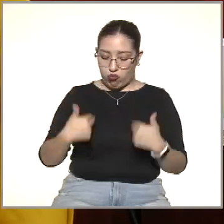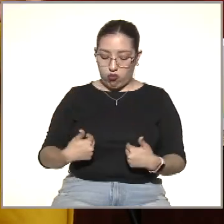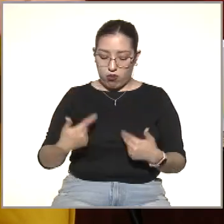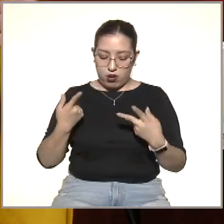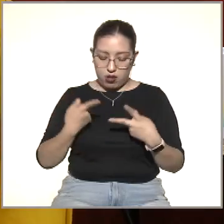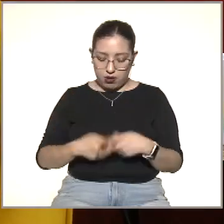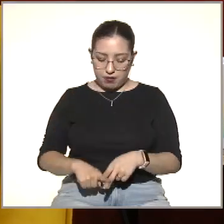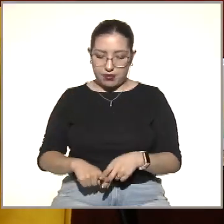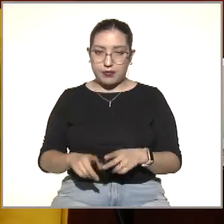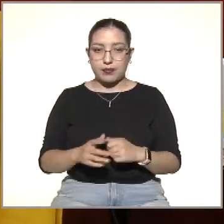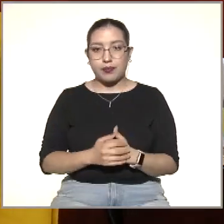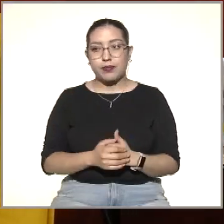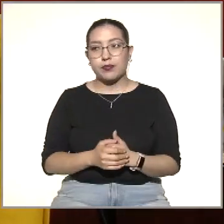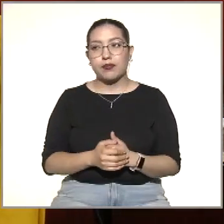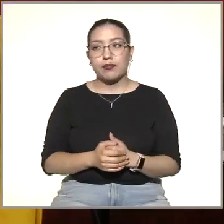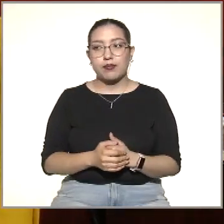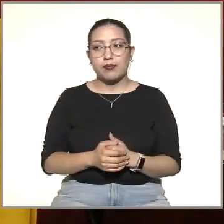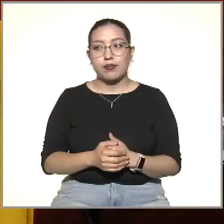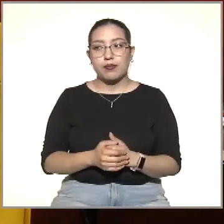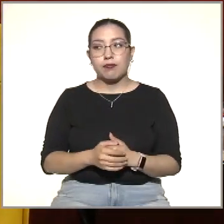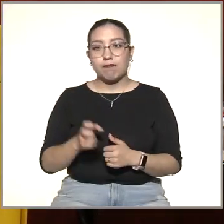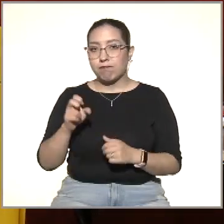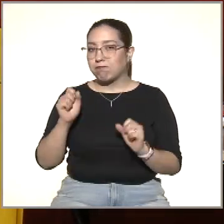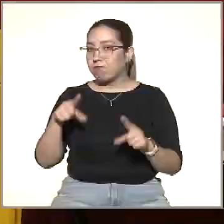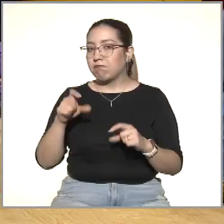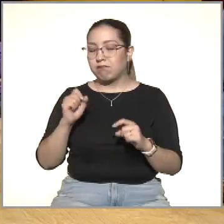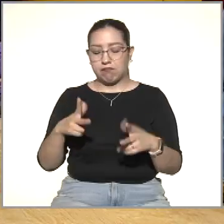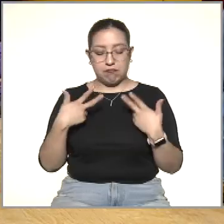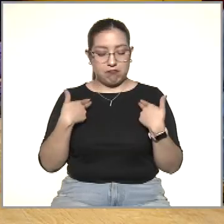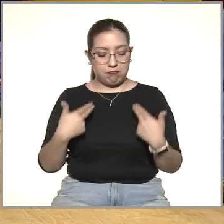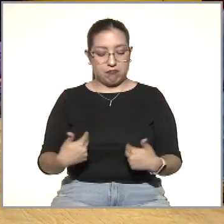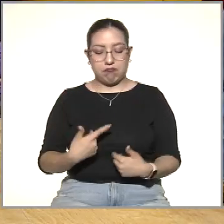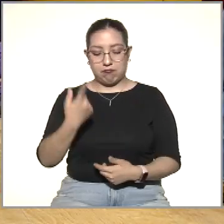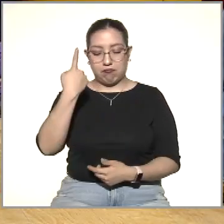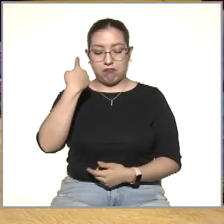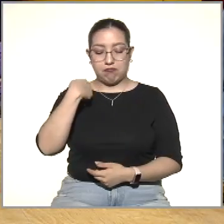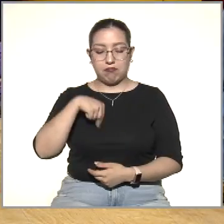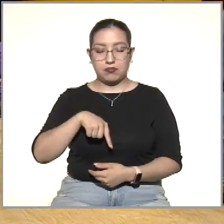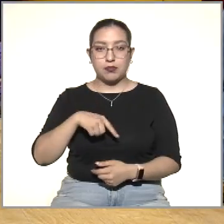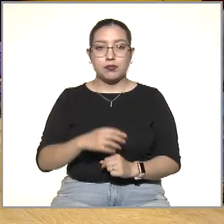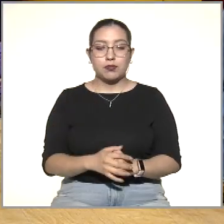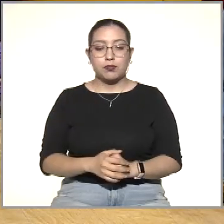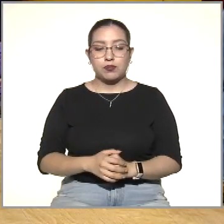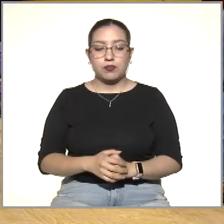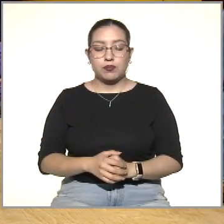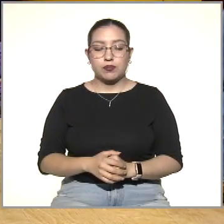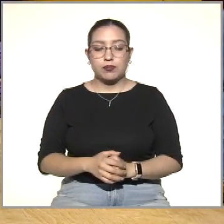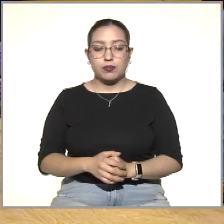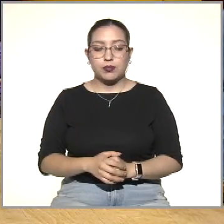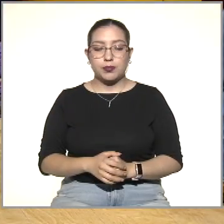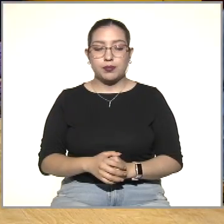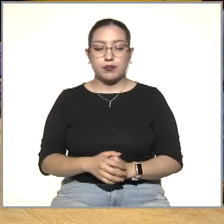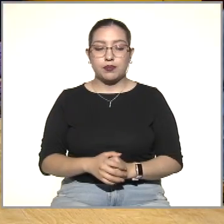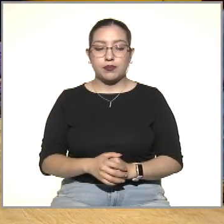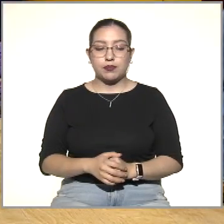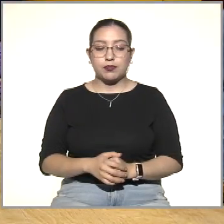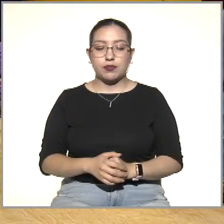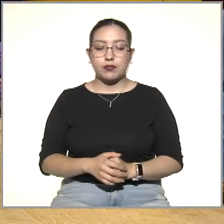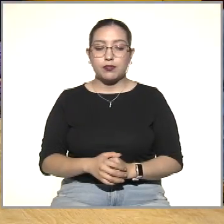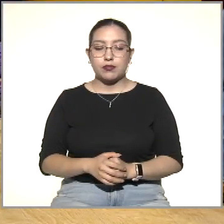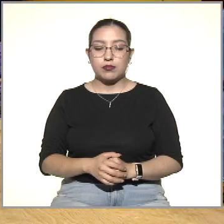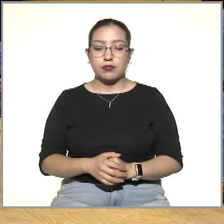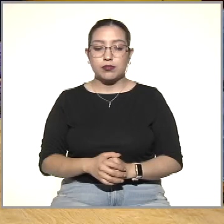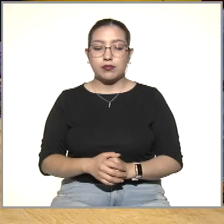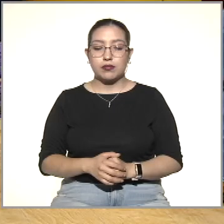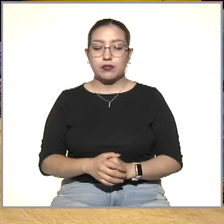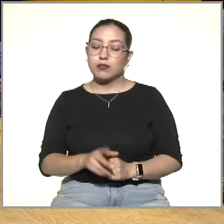Forma parte del espíritu humano el creer que las palabras están pegadas a las